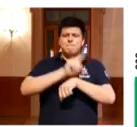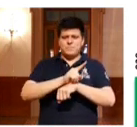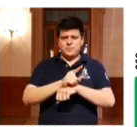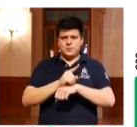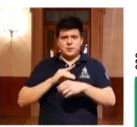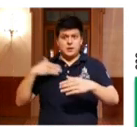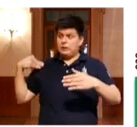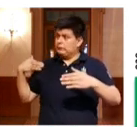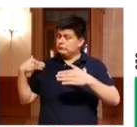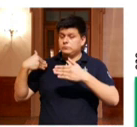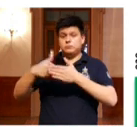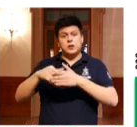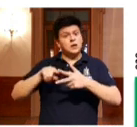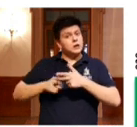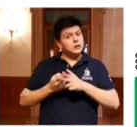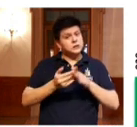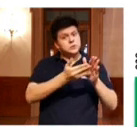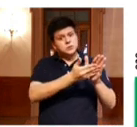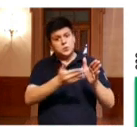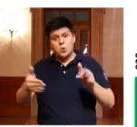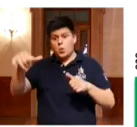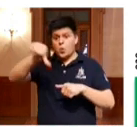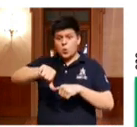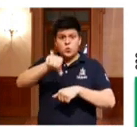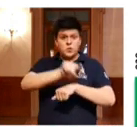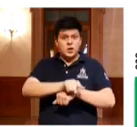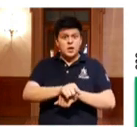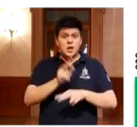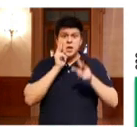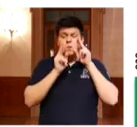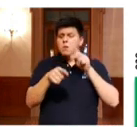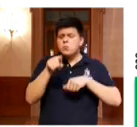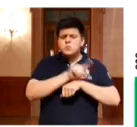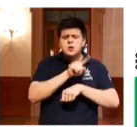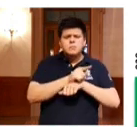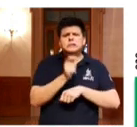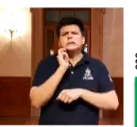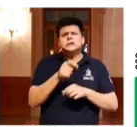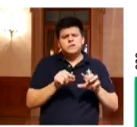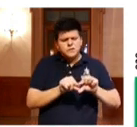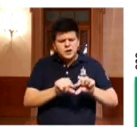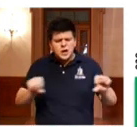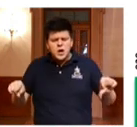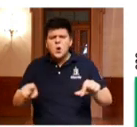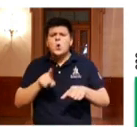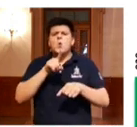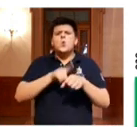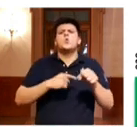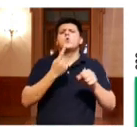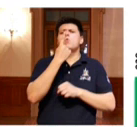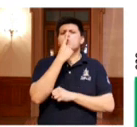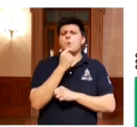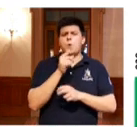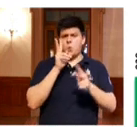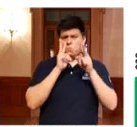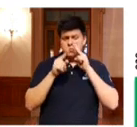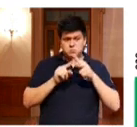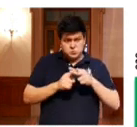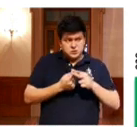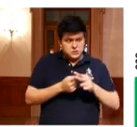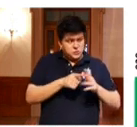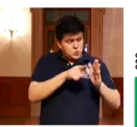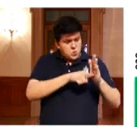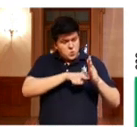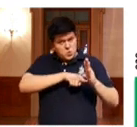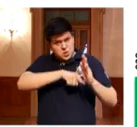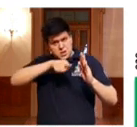consecutivamente. Y la incidencia diaria son las barras rojas. Lo que quiero que vean es cómo el inicio de la gráfica,